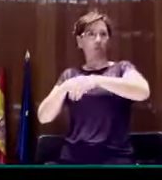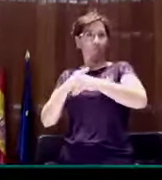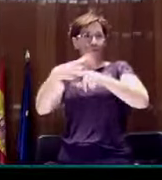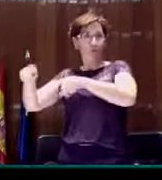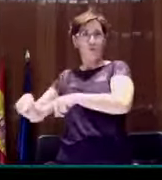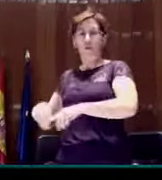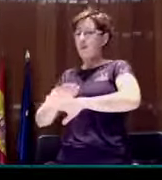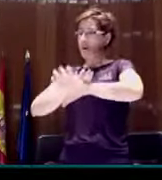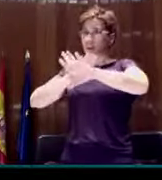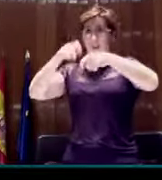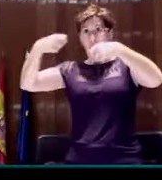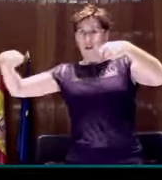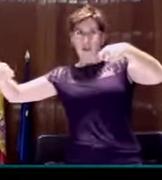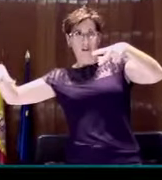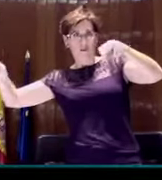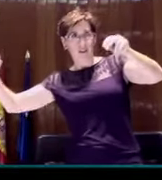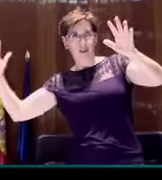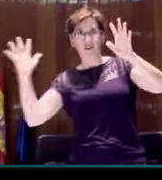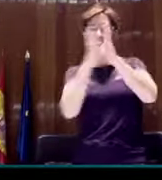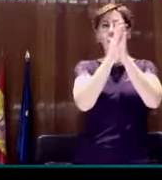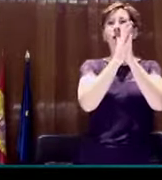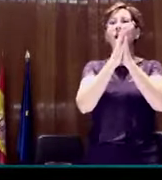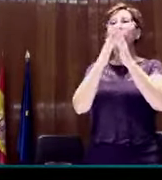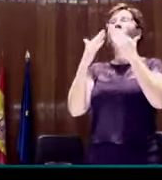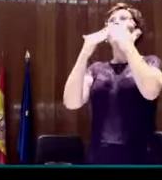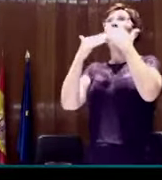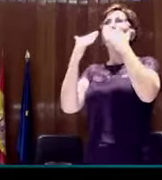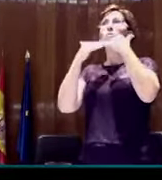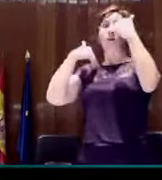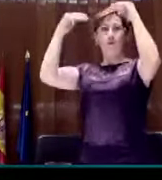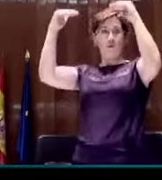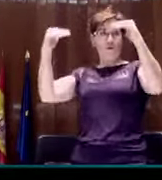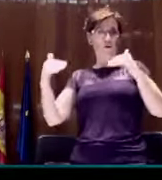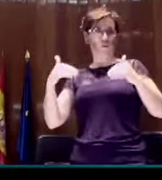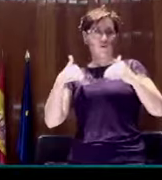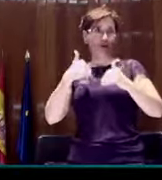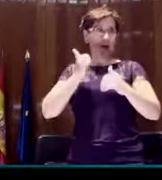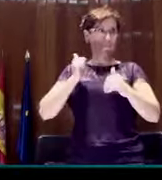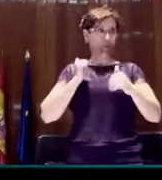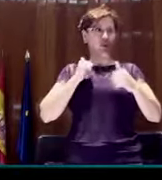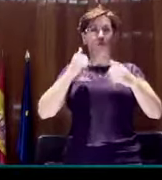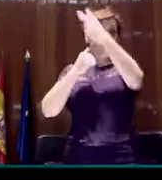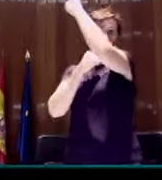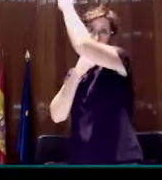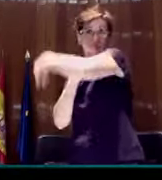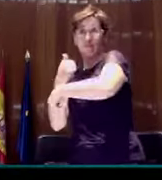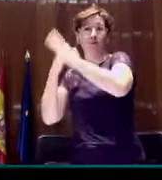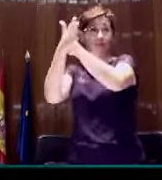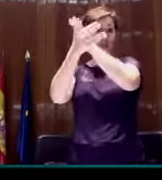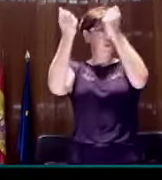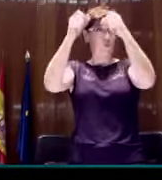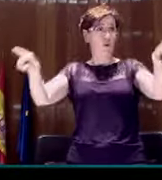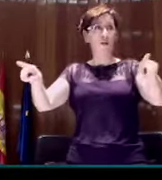agradecimientos, que ya lo podrán leer así con más detalles. Y una última cita, que es con la que el espíritu de lo que he querido empezar,